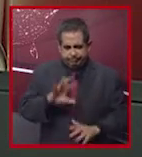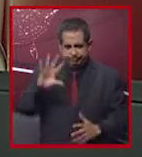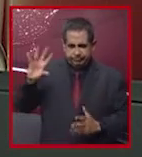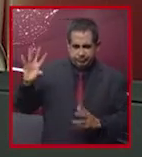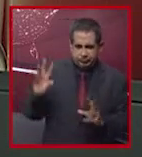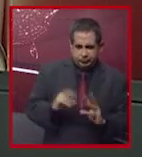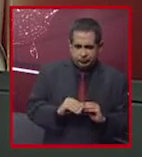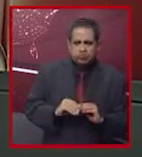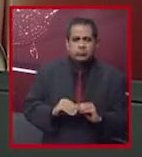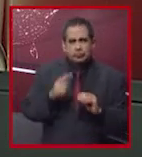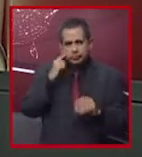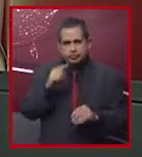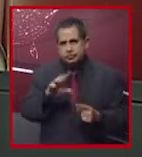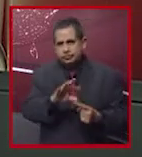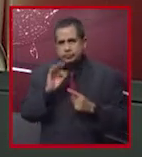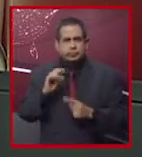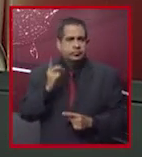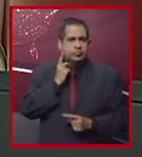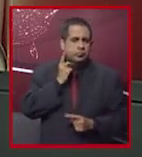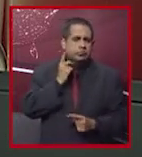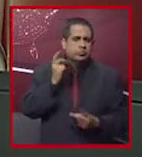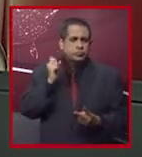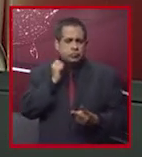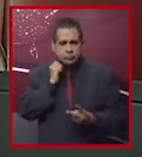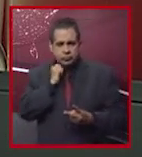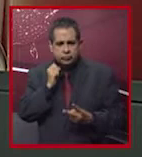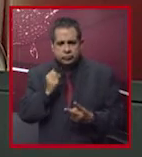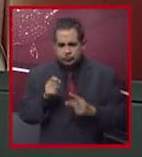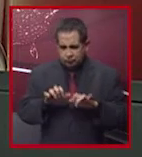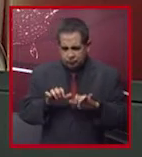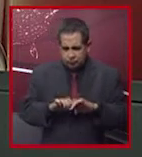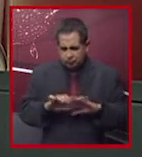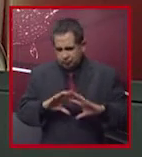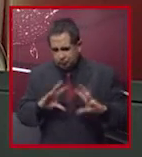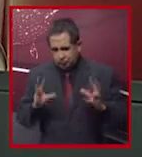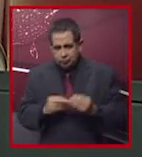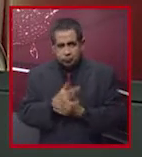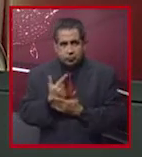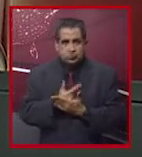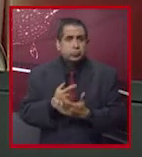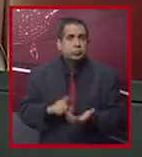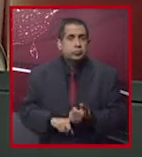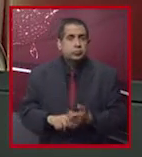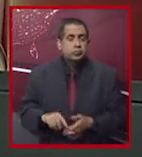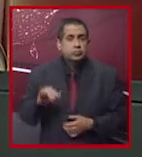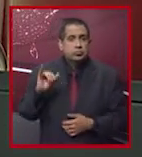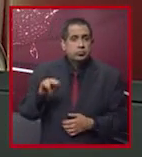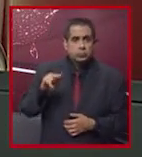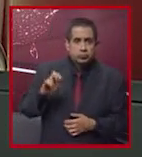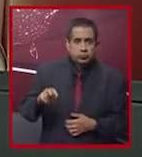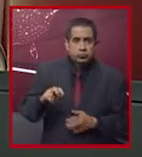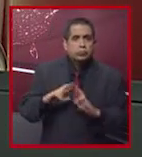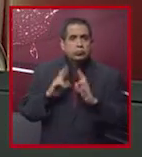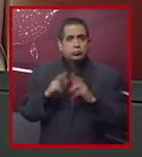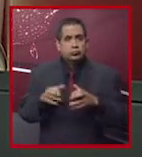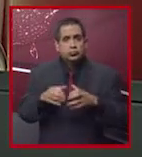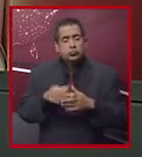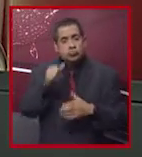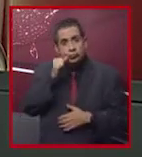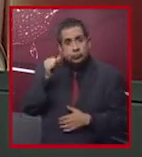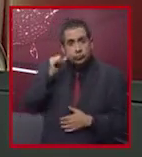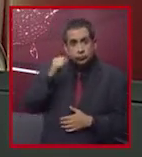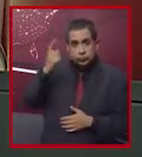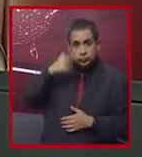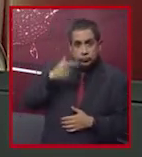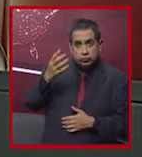para la elección de diputadas y diputados, senadoras y senadores. El Consejo General del Instituto Nacional Electoral sesionó durante la noche